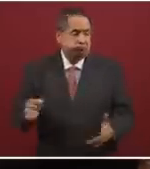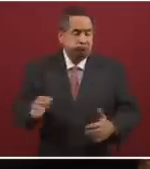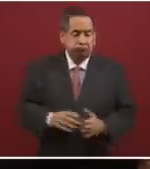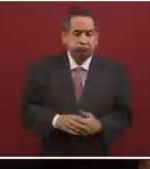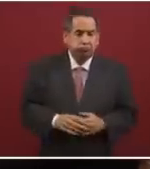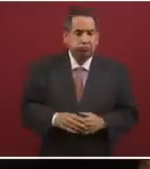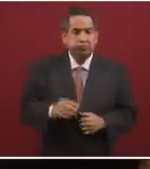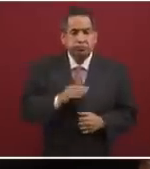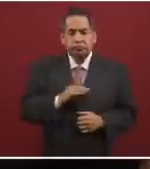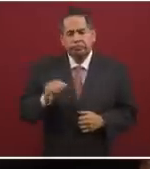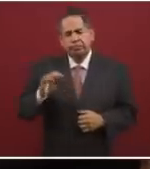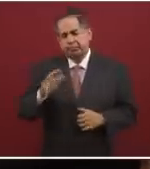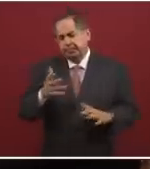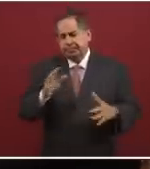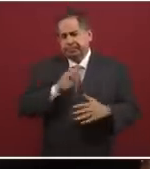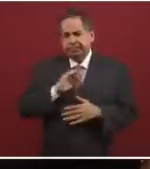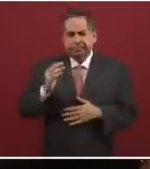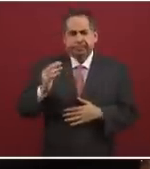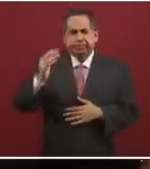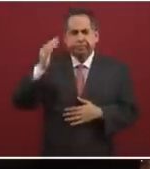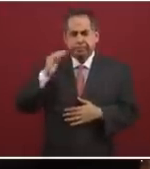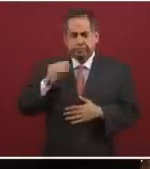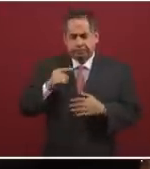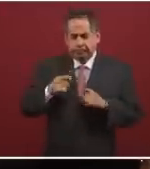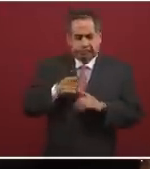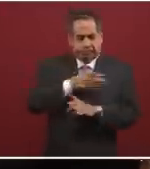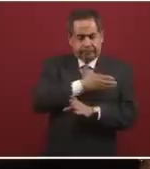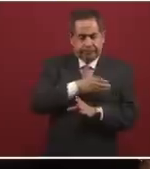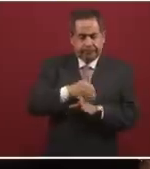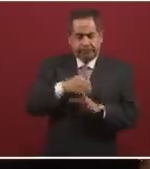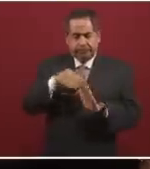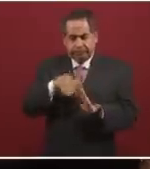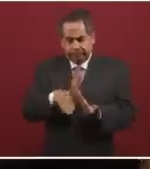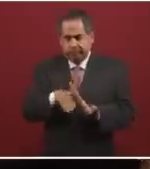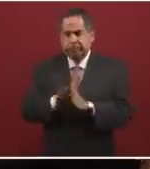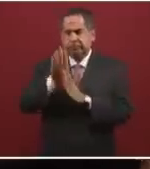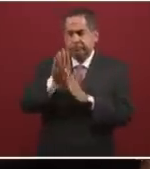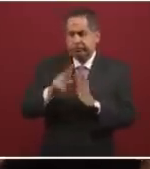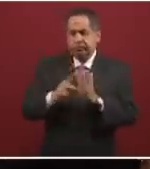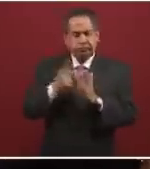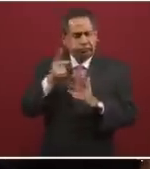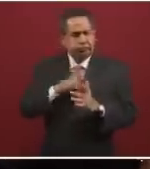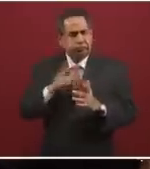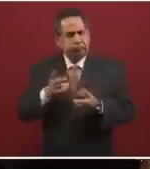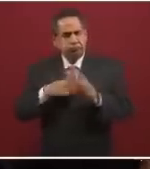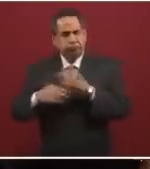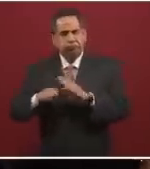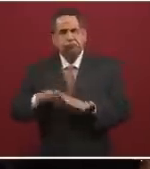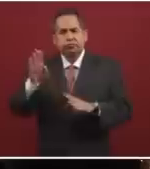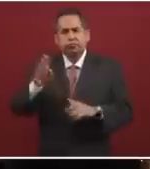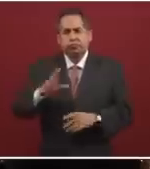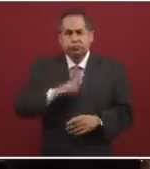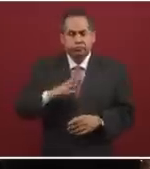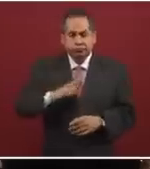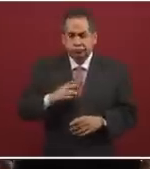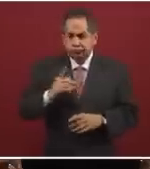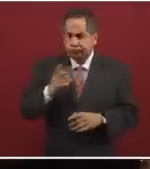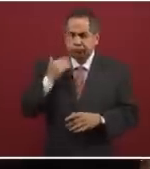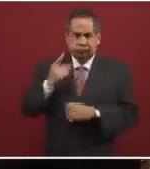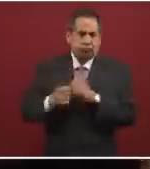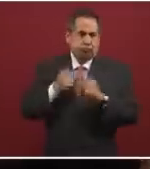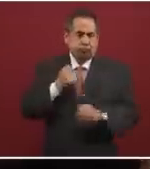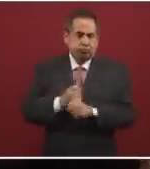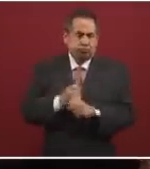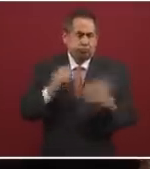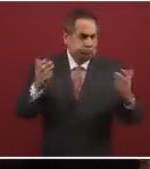lo que se traía en estos meses, un poquito más de lo que se traía a mitad del año pasado,